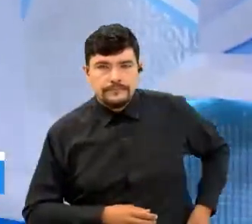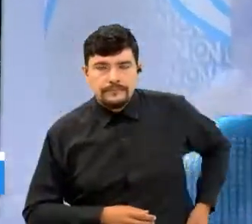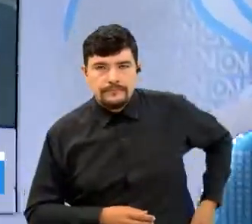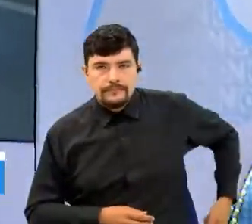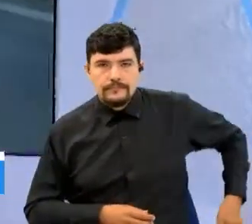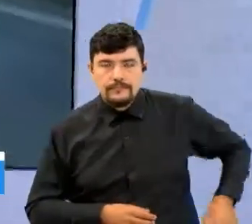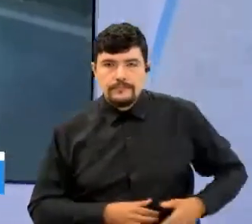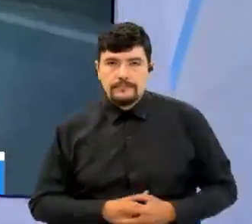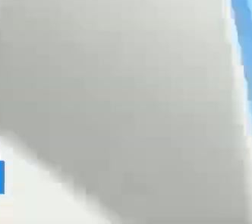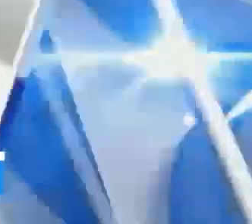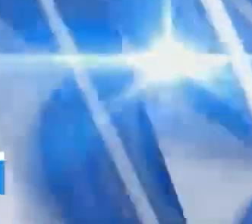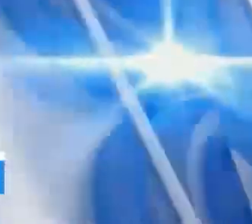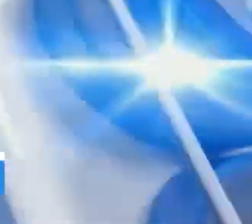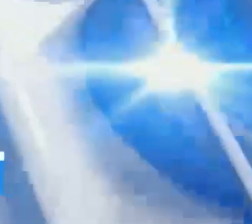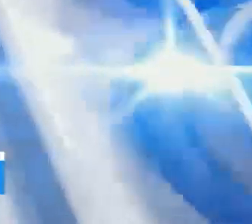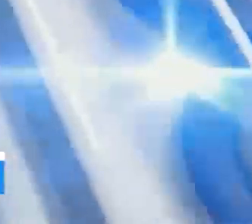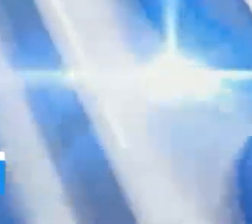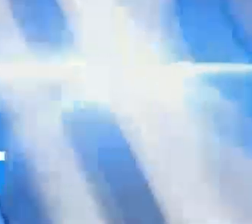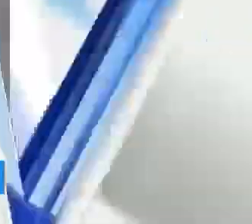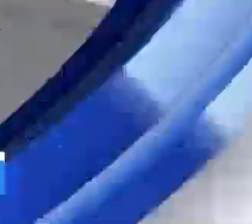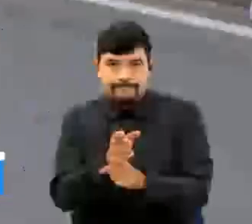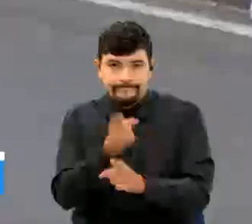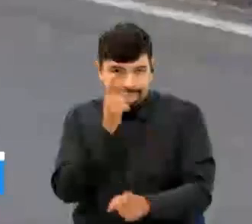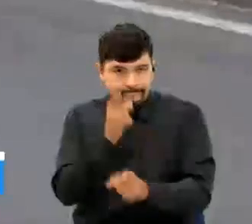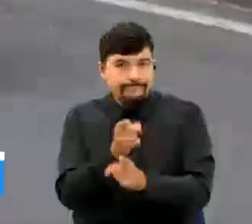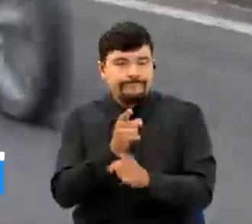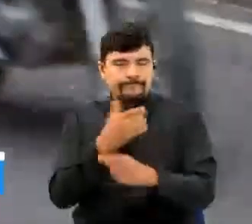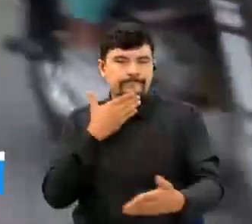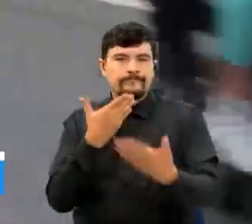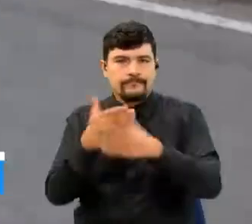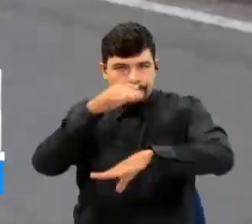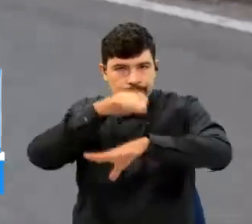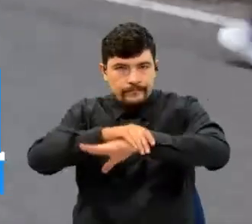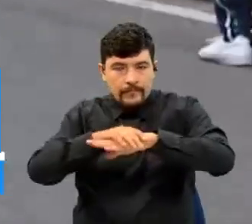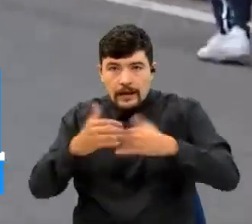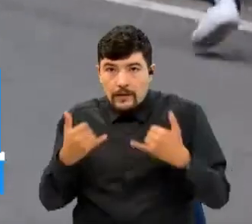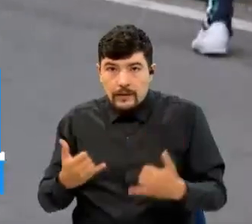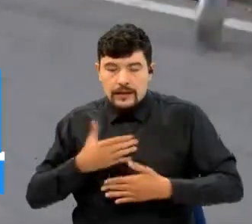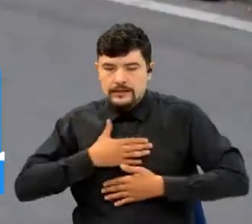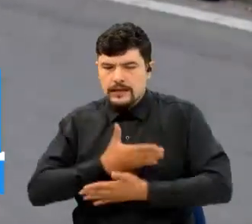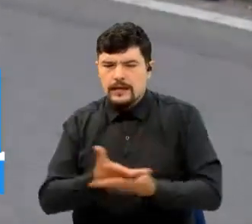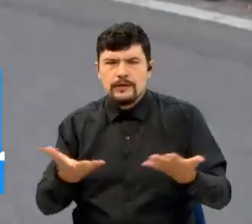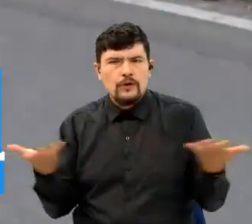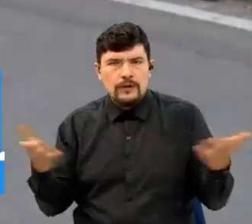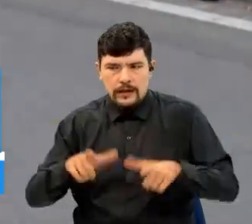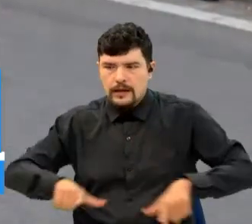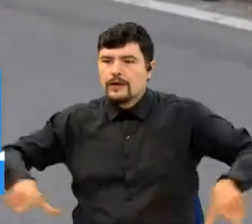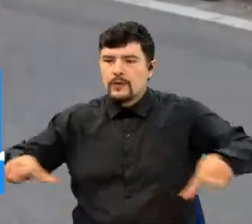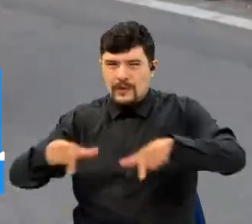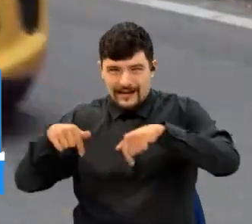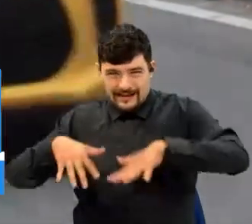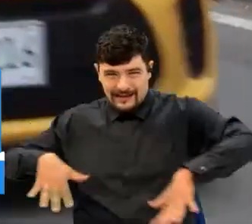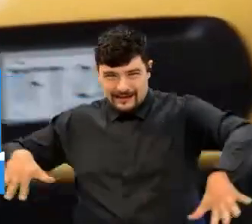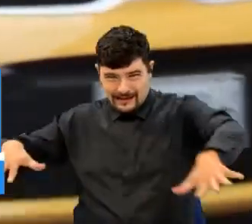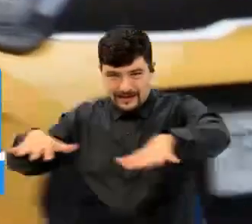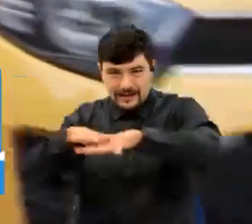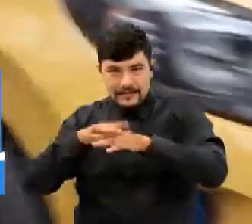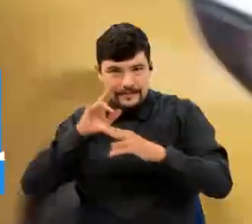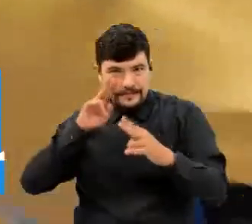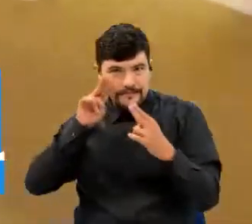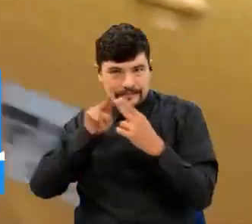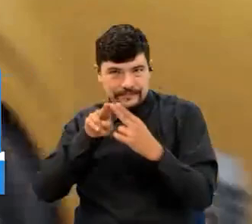Así es, compañeros televidentes, muy buenas tardes. Pues mire, justamente yo a esta hora los saludo desde el lugar de los hechos y es que quiero que observen